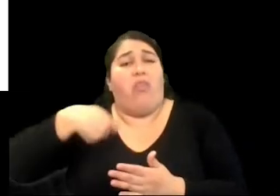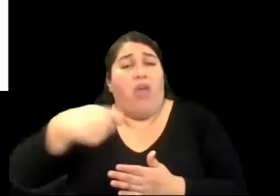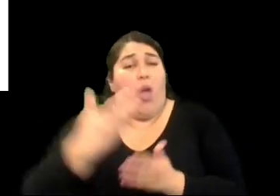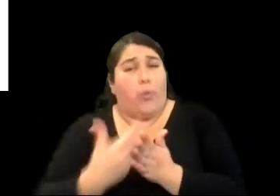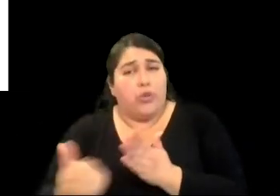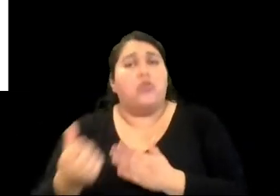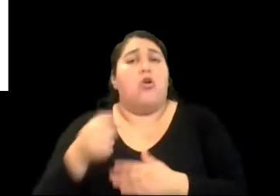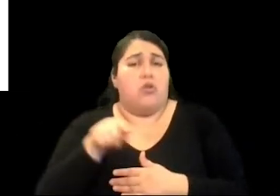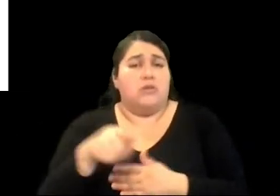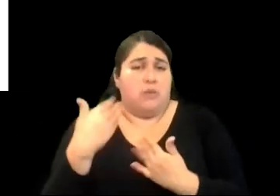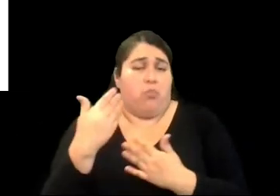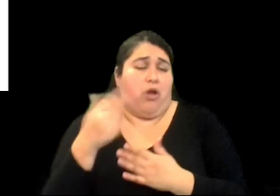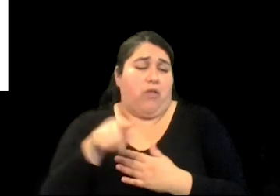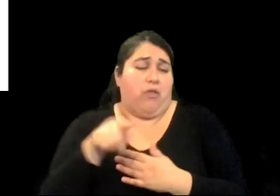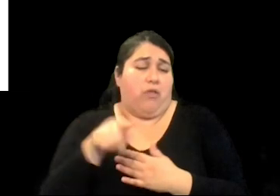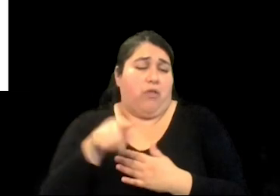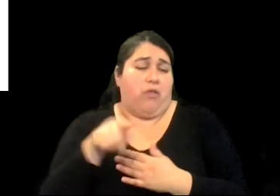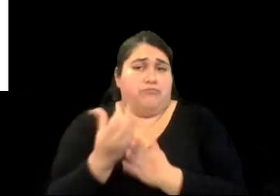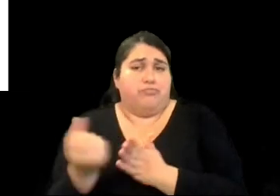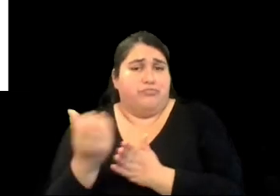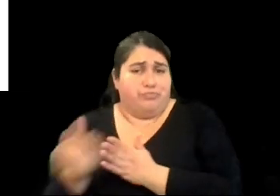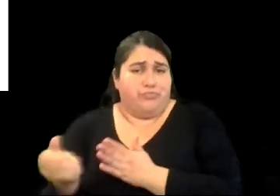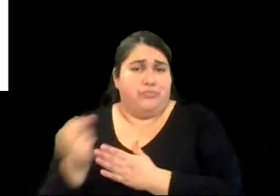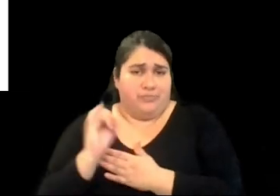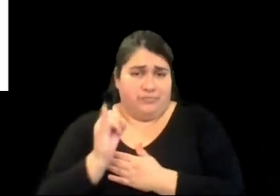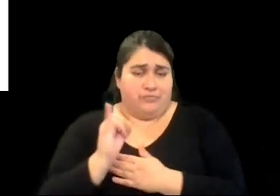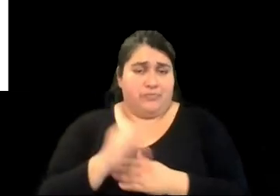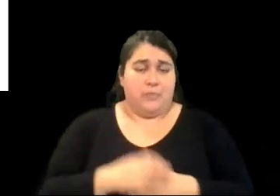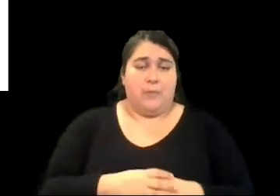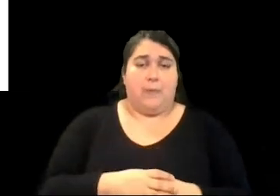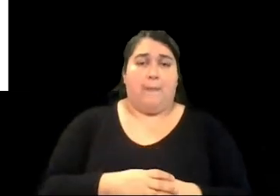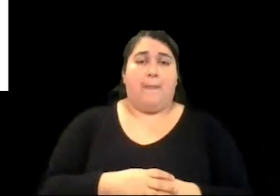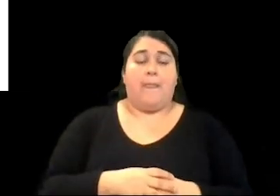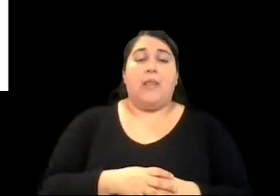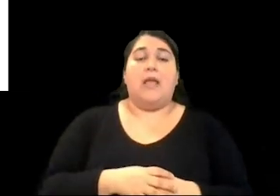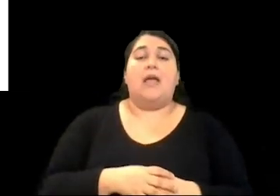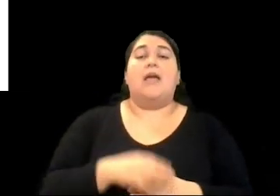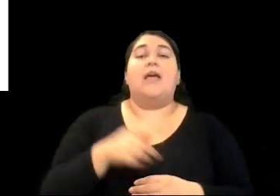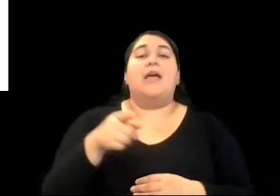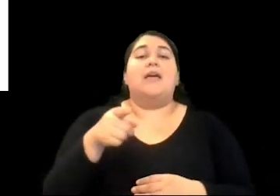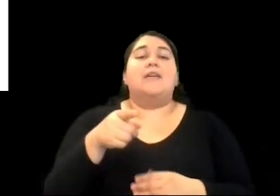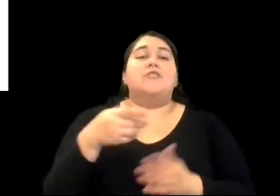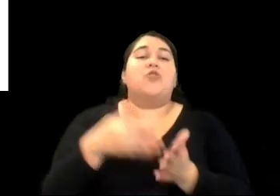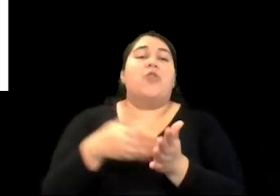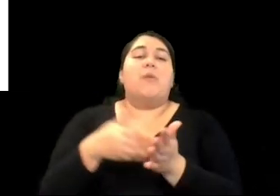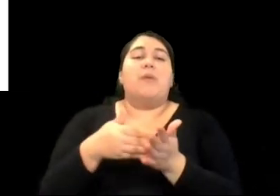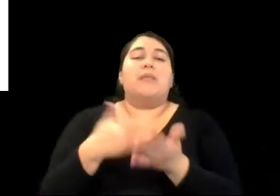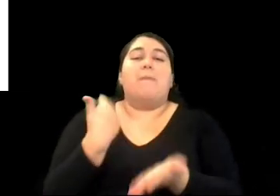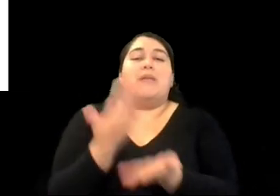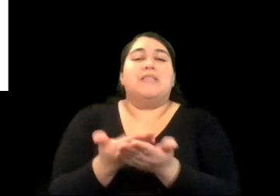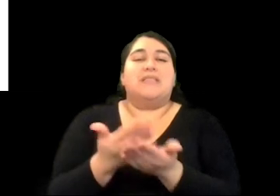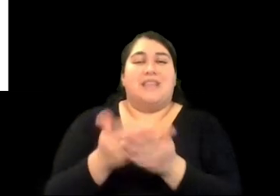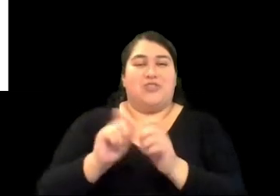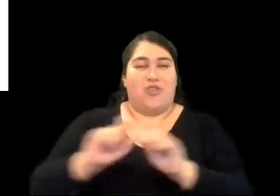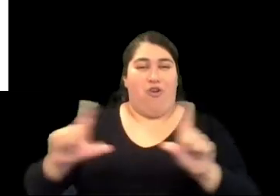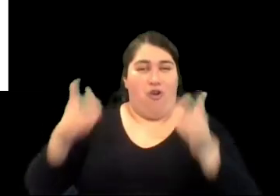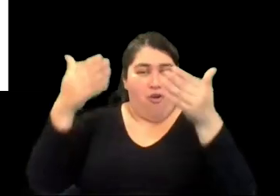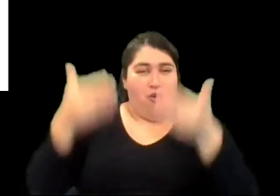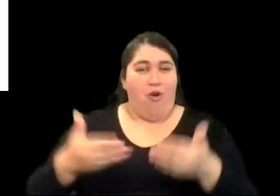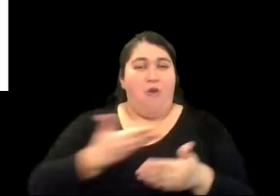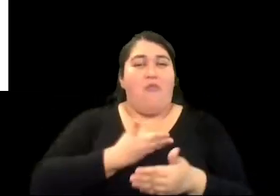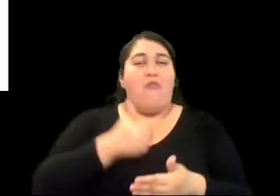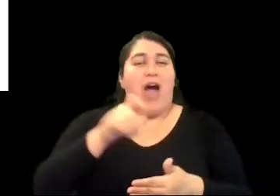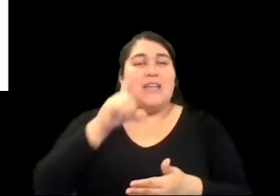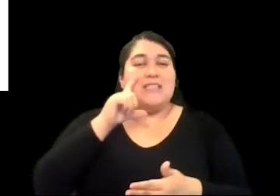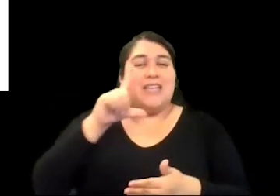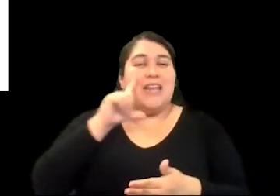en este caso puntual tenemos que ver cómo es la presentación en mis facilidades, porque habíamos visto que la declaración jurada era un